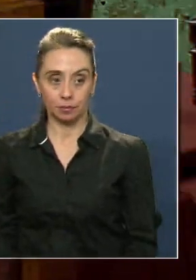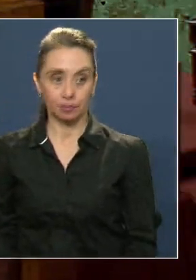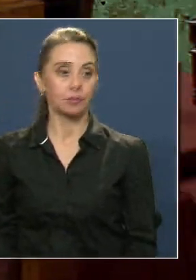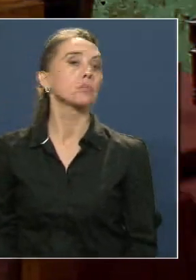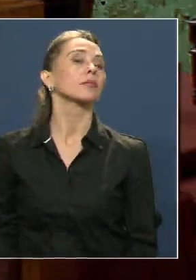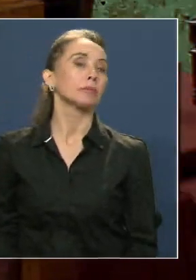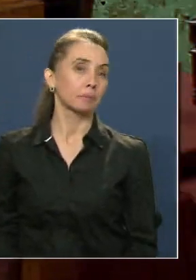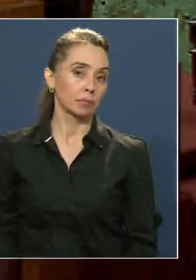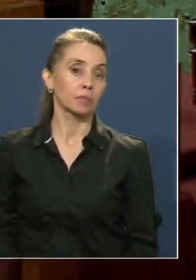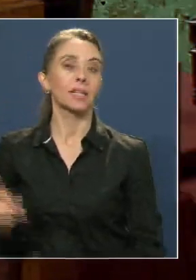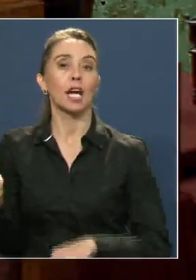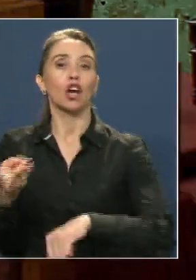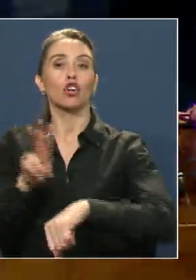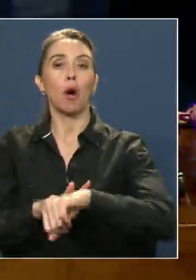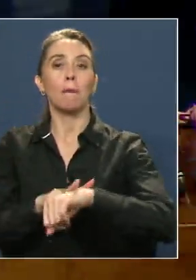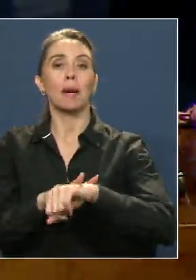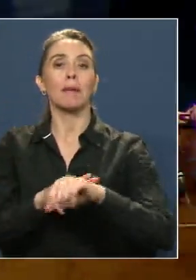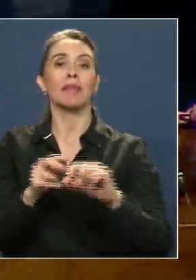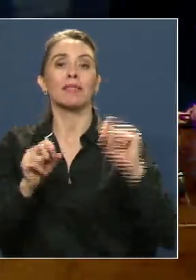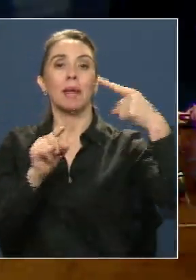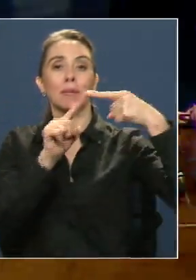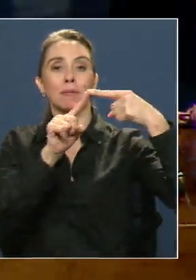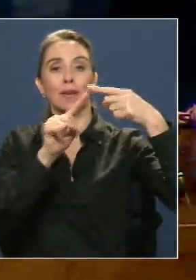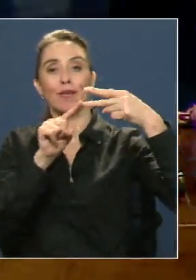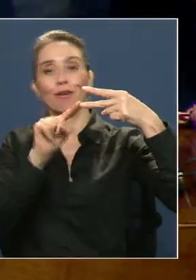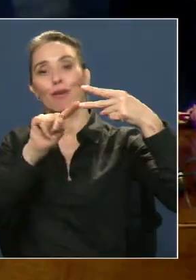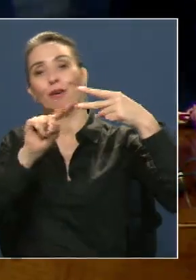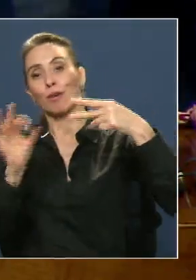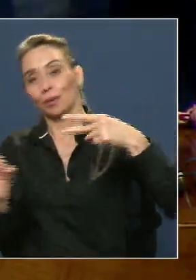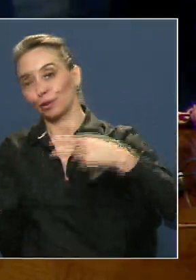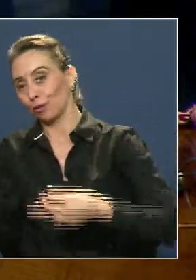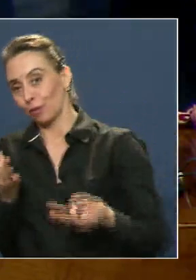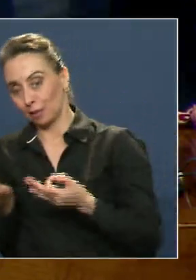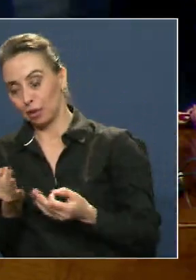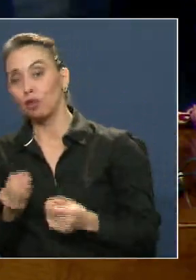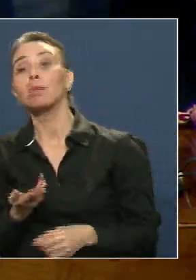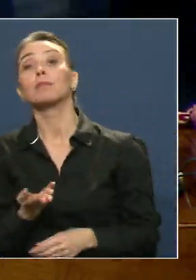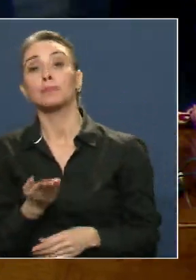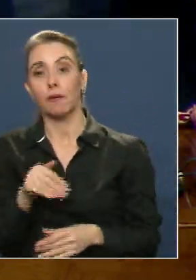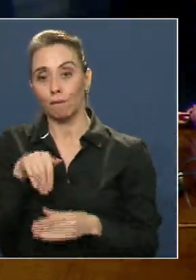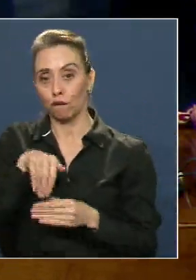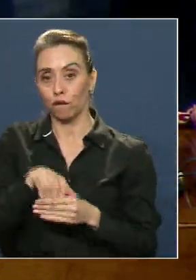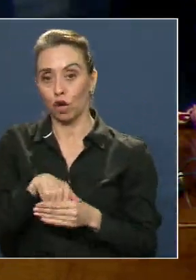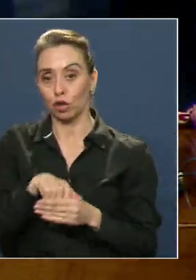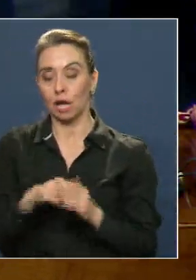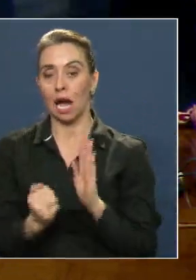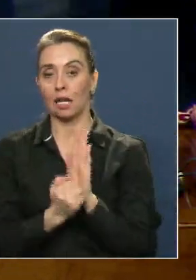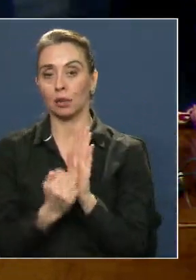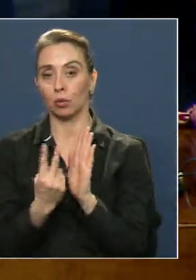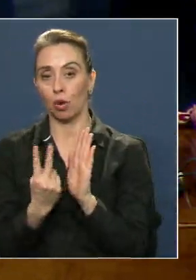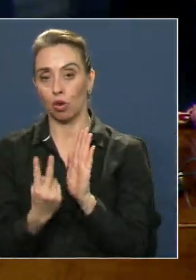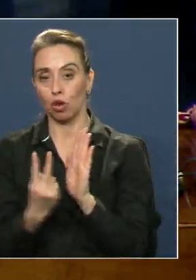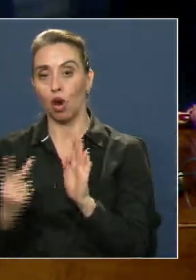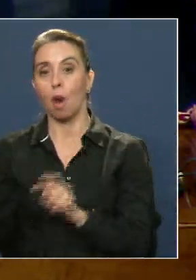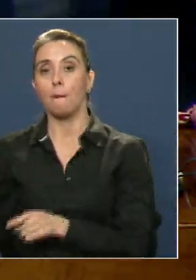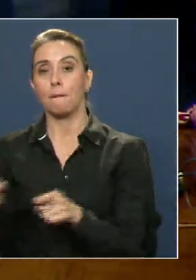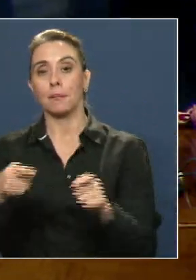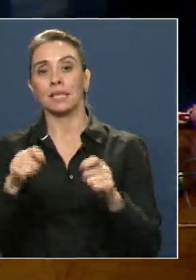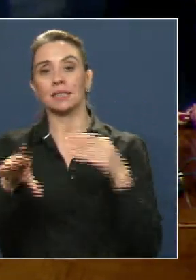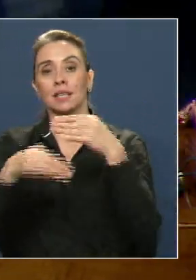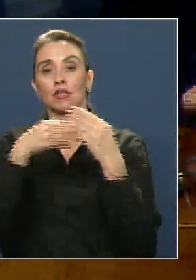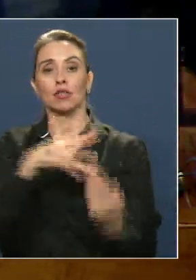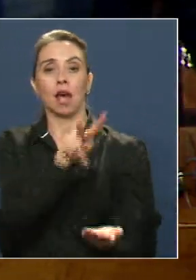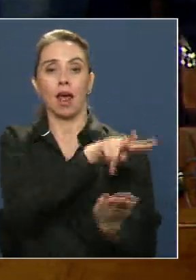Exacto, sí. Y es complementaria a la anterior, agregan. En votación, el artículo 2 con la indicación precedente.